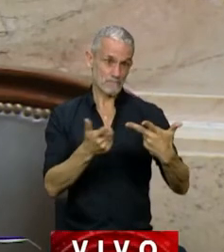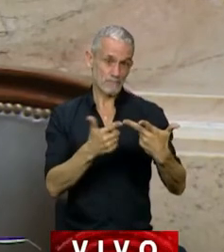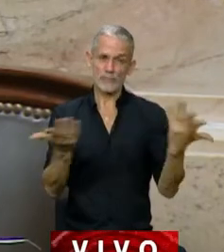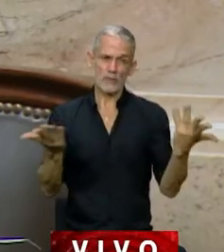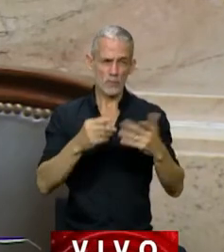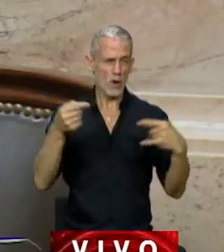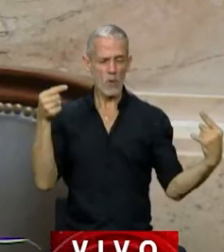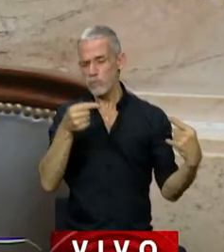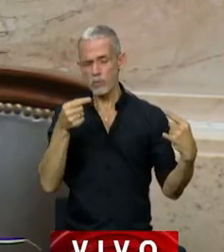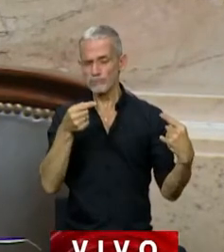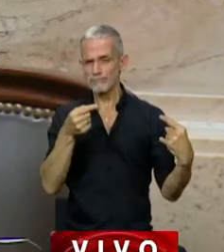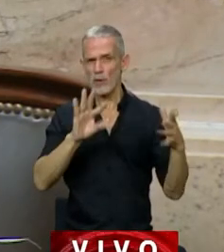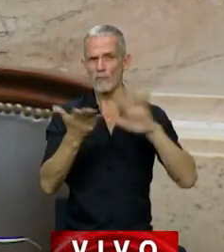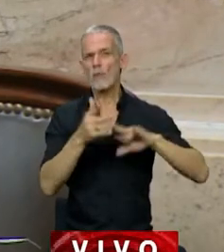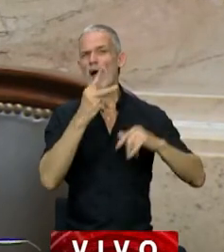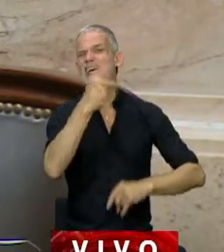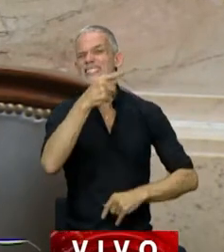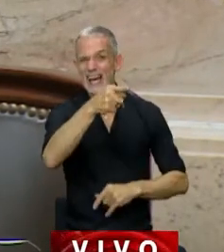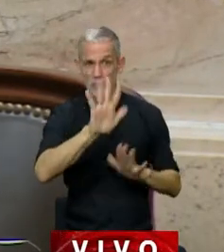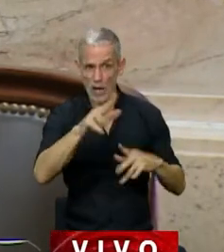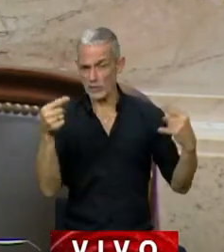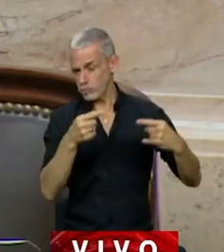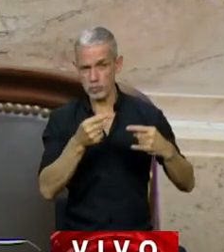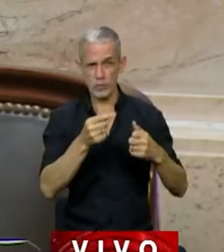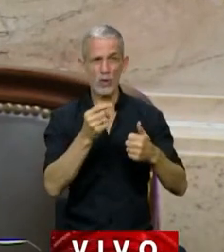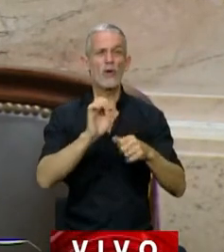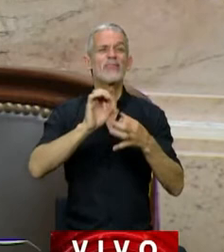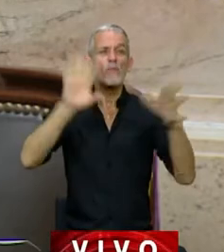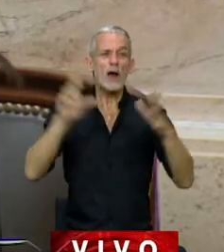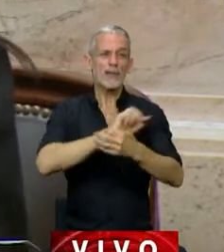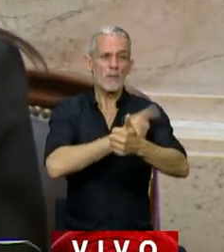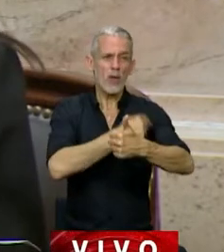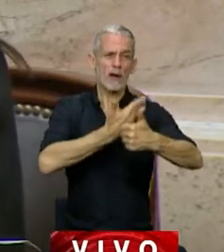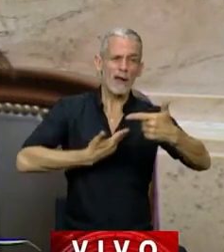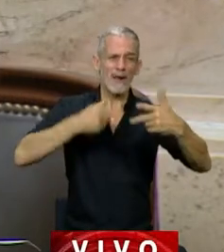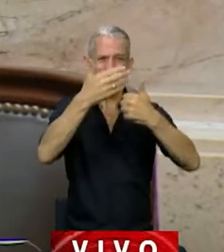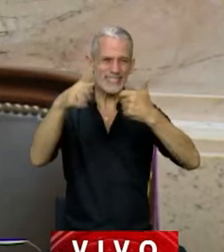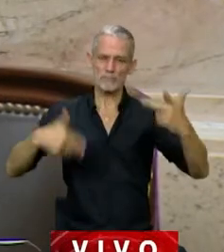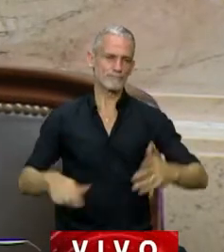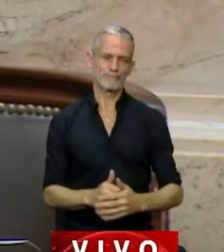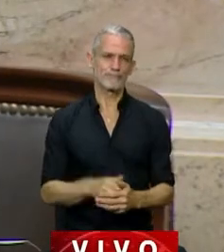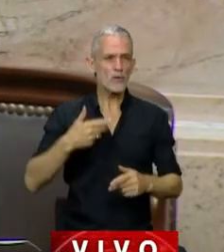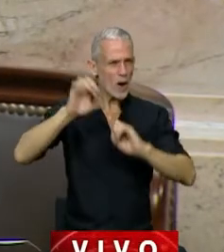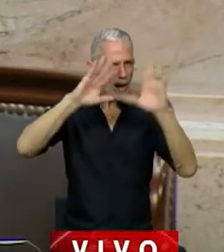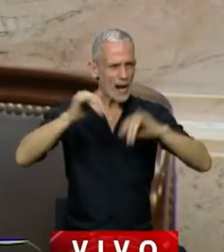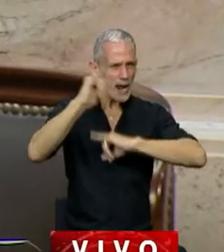es incompatible con el kirchnerismo. Por último, quiero ser clara con los